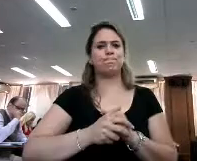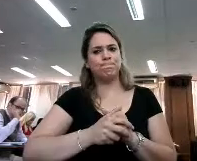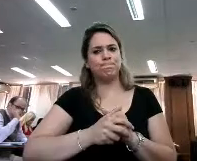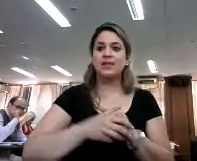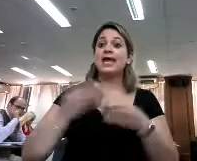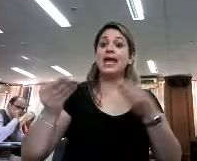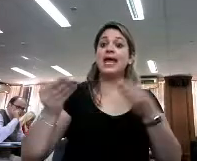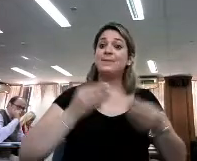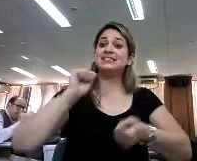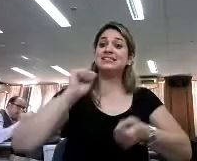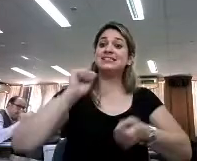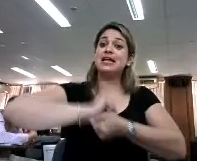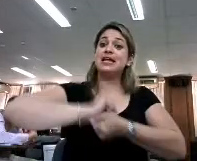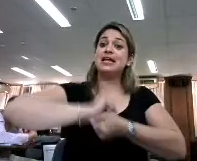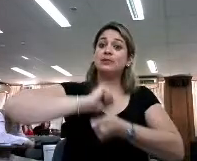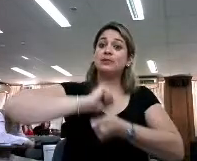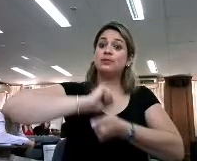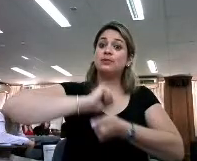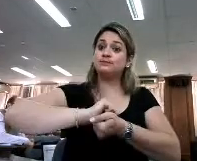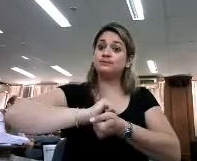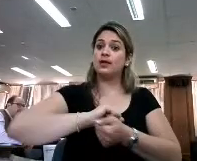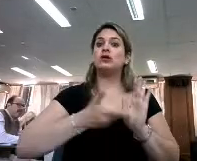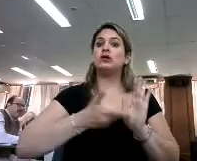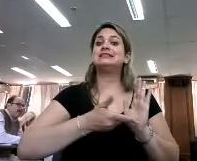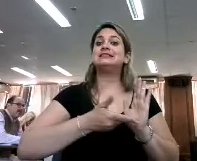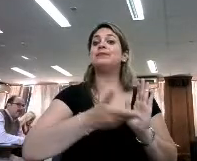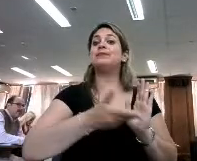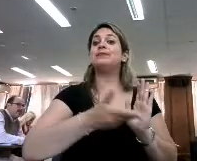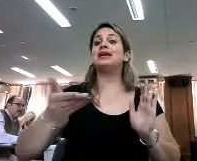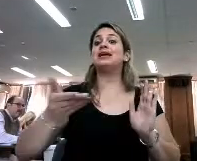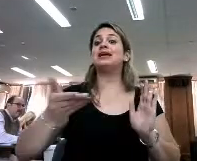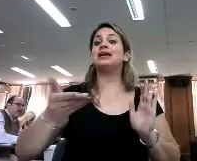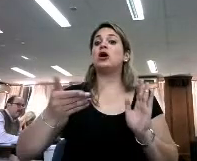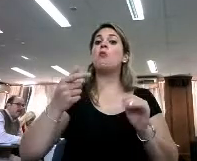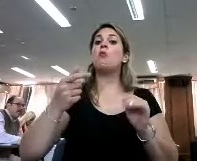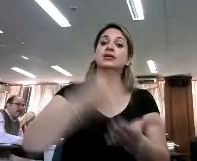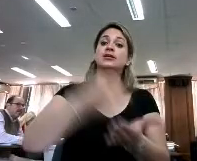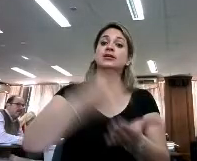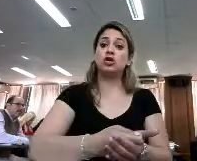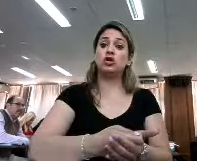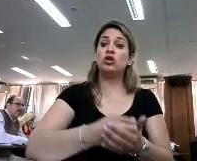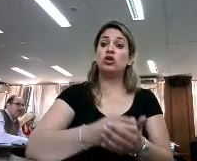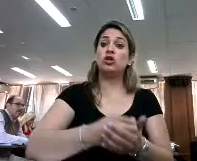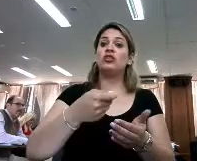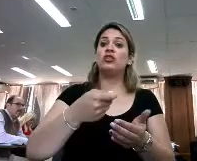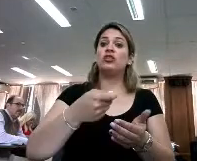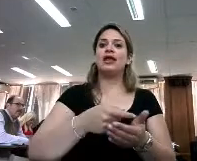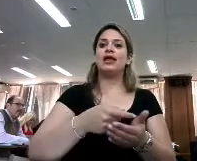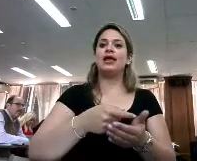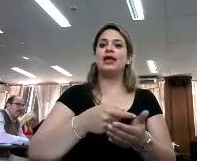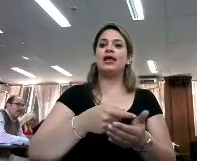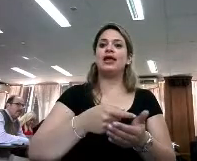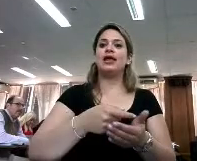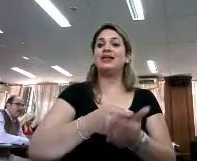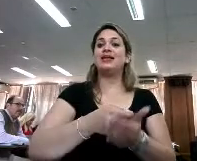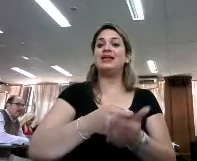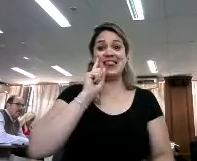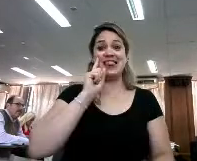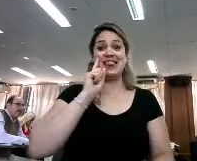empresa editorial se presentaba como una inversora de capital de riesgo en los